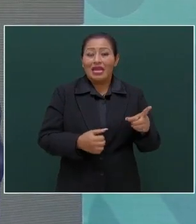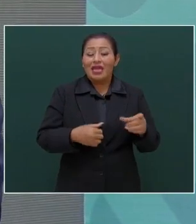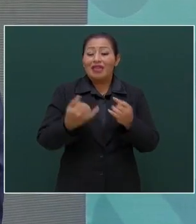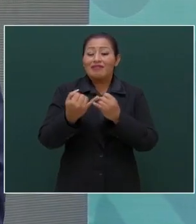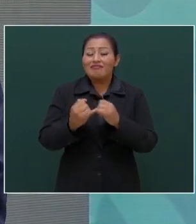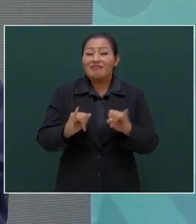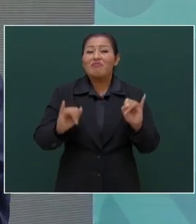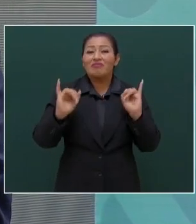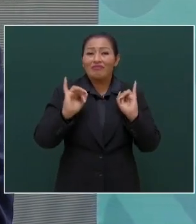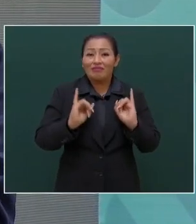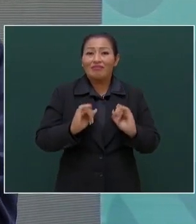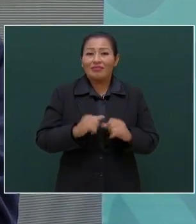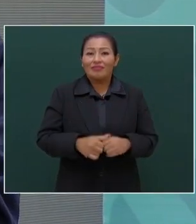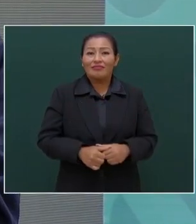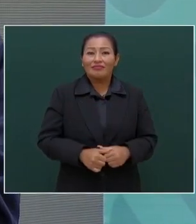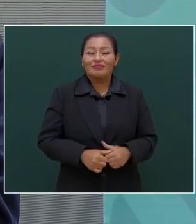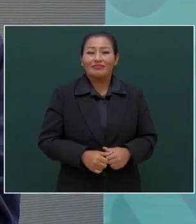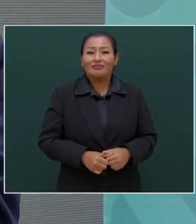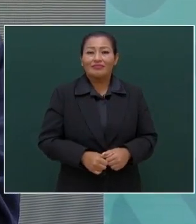pseudo-independiente,